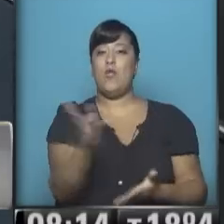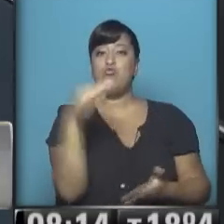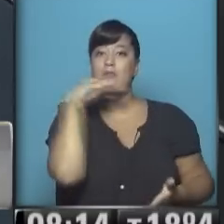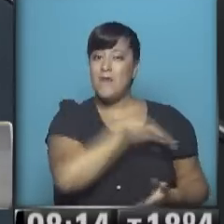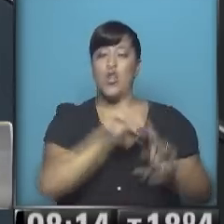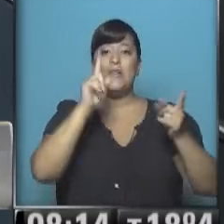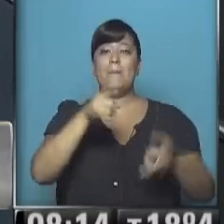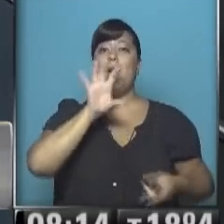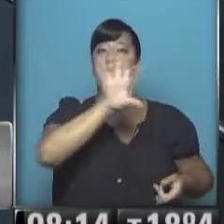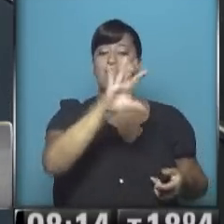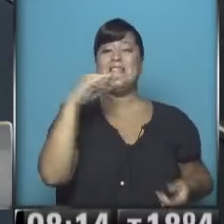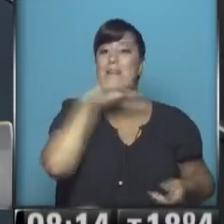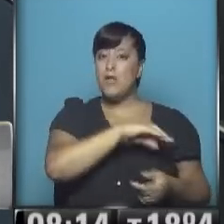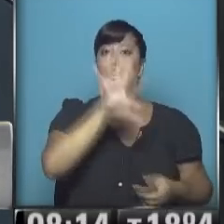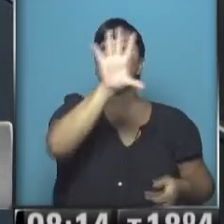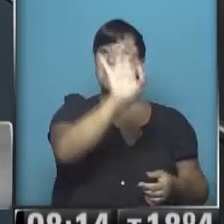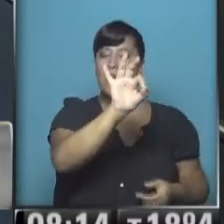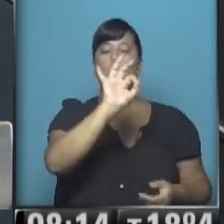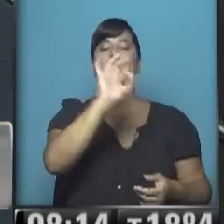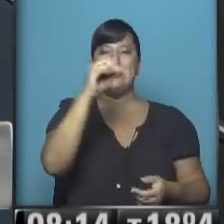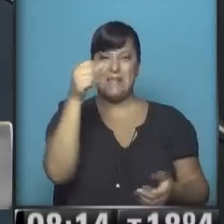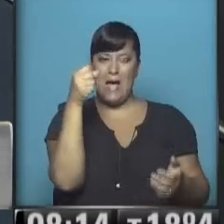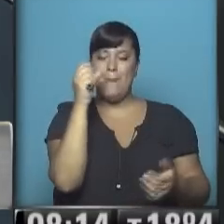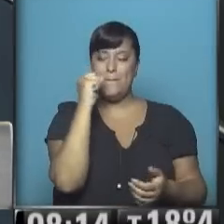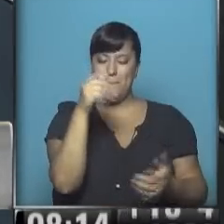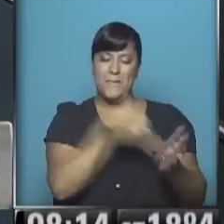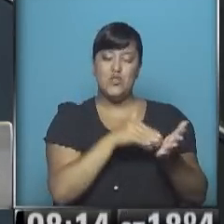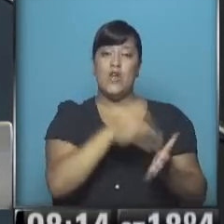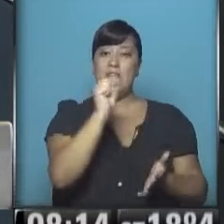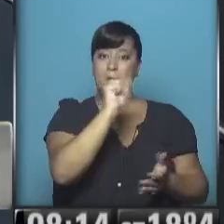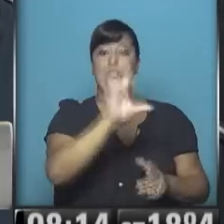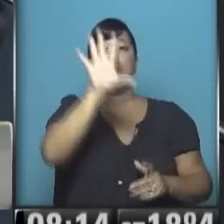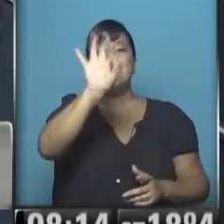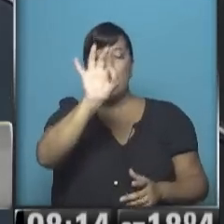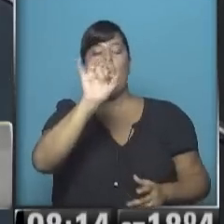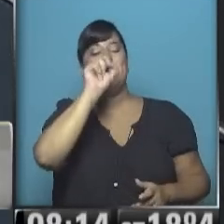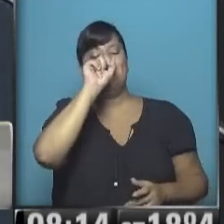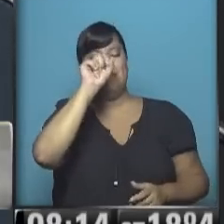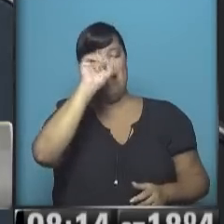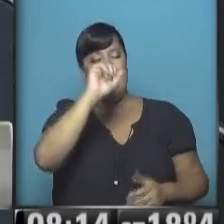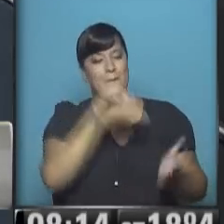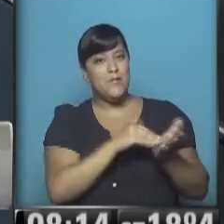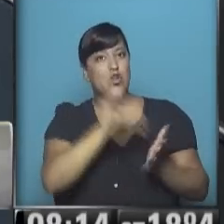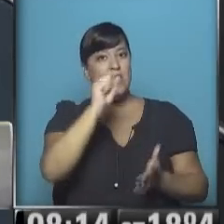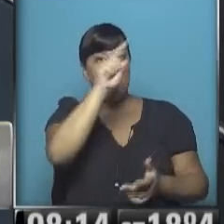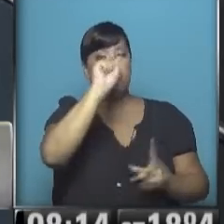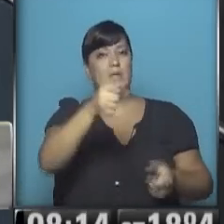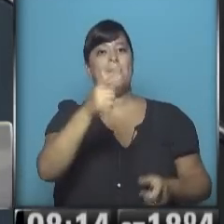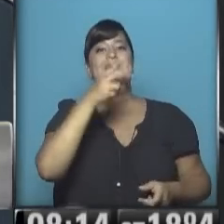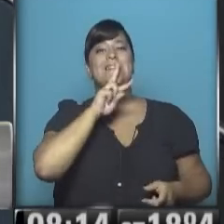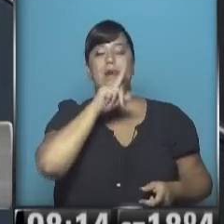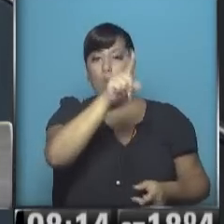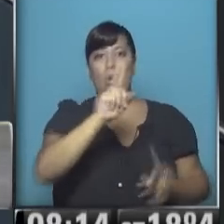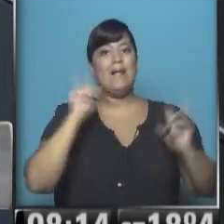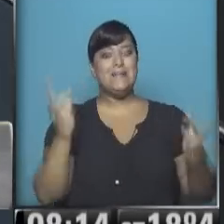Mendoza aportará 50 millones de pesos más 25 millones de pesos más la provincia de San Juan un fondo inicial de 125 millones de pesos